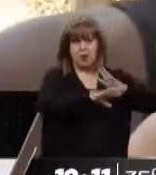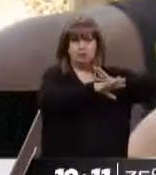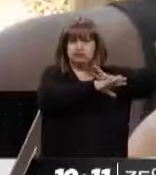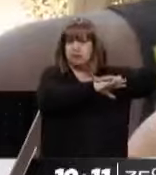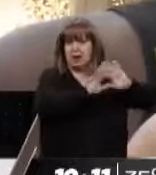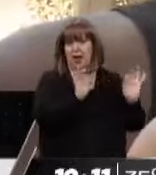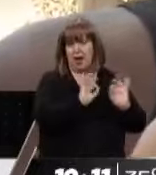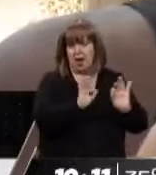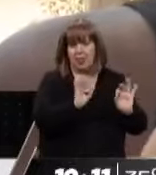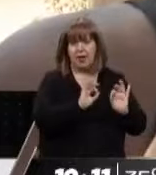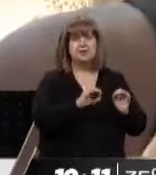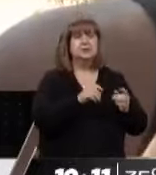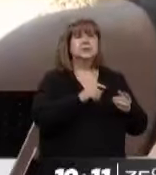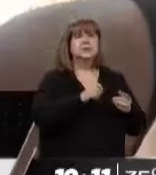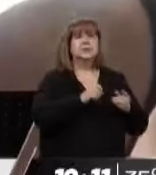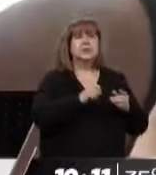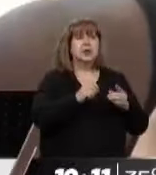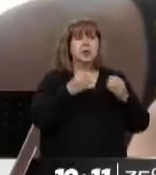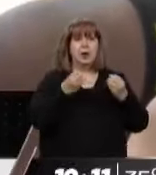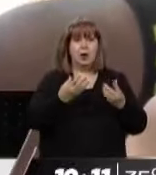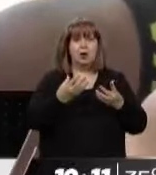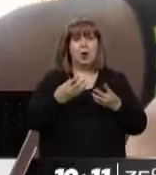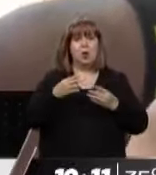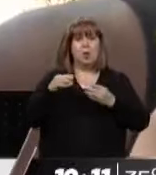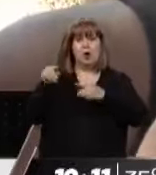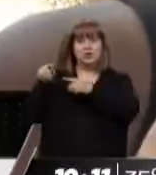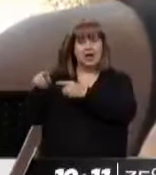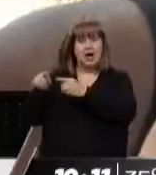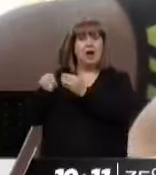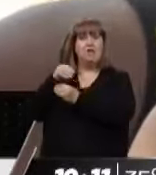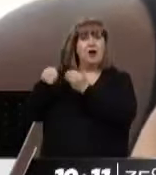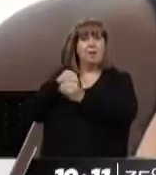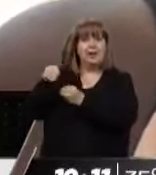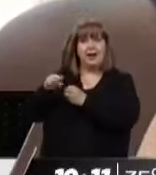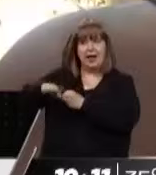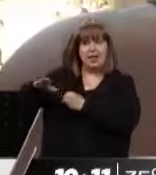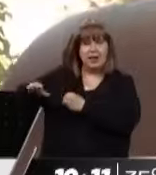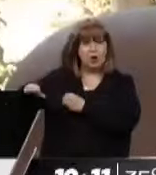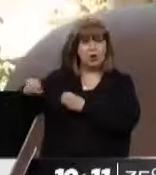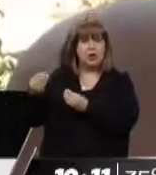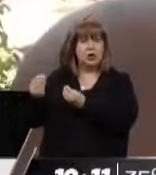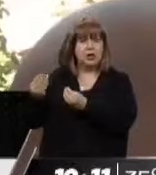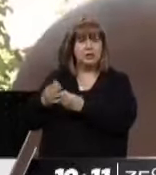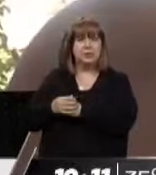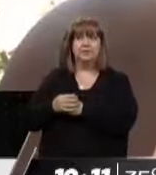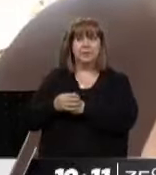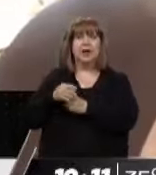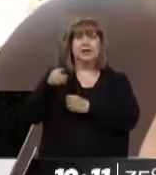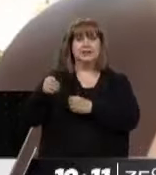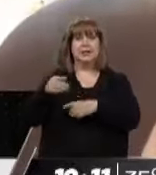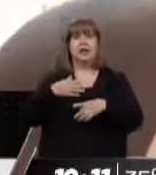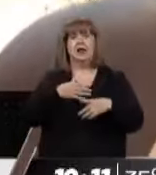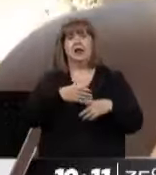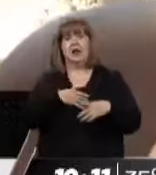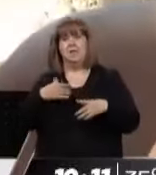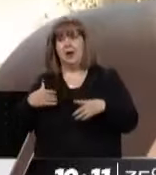también tuvieron problemas con los familiares de este chico porque vos has recibido amenazas, entraron a tu casa, sé que te han revuelto la casa. Sí, el día que fue la mamá, el